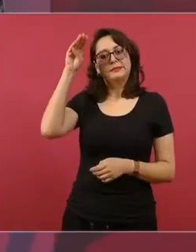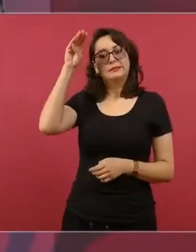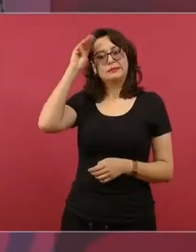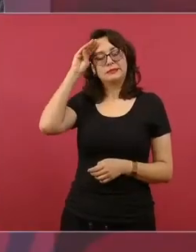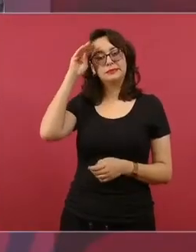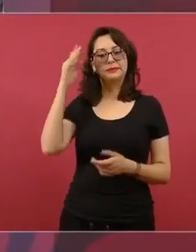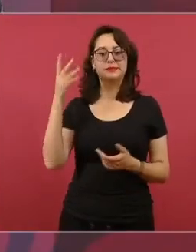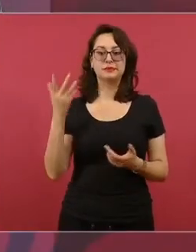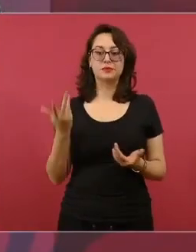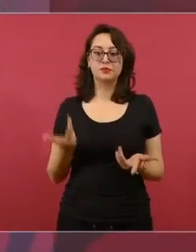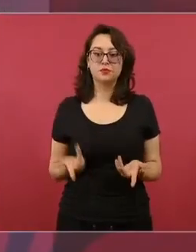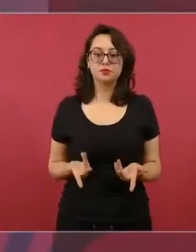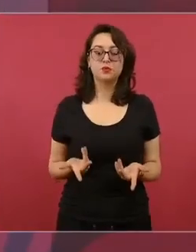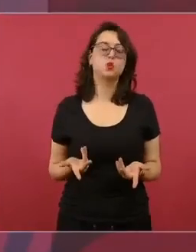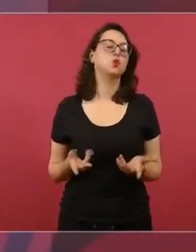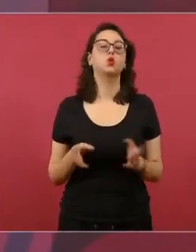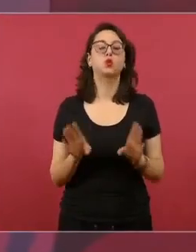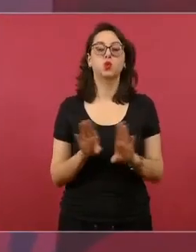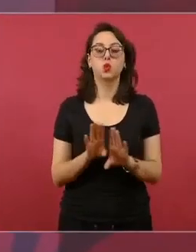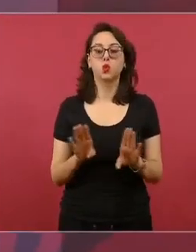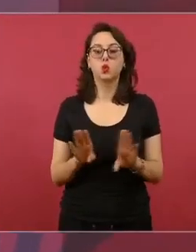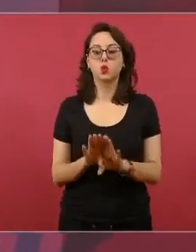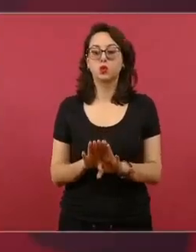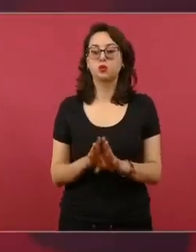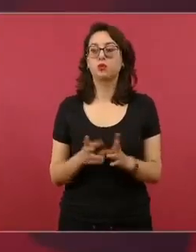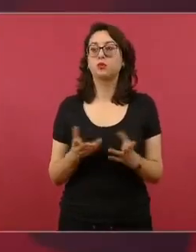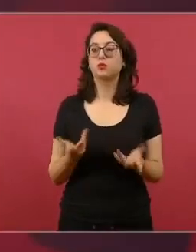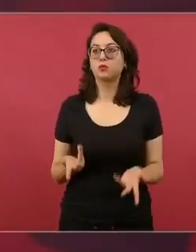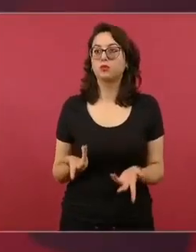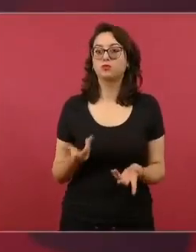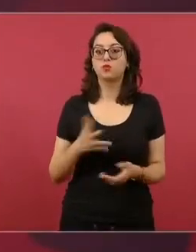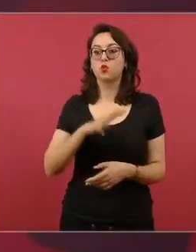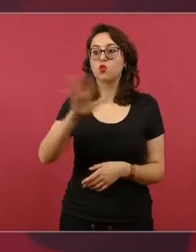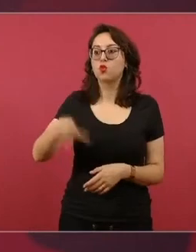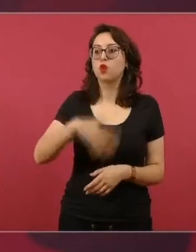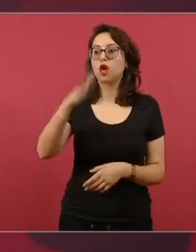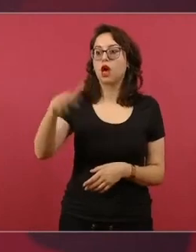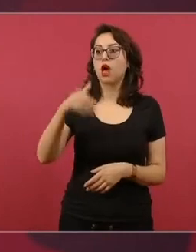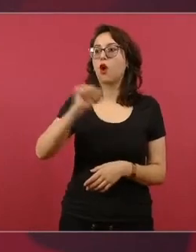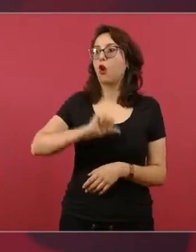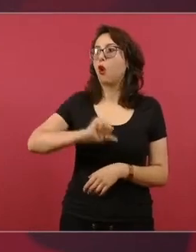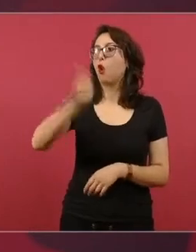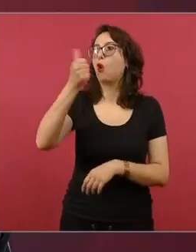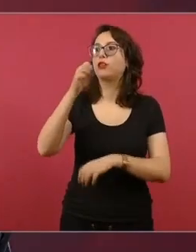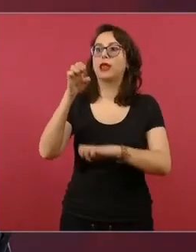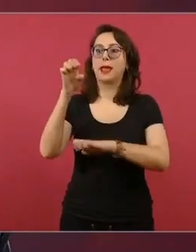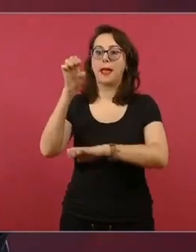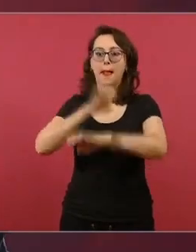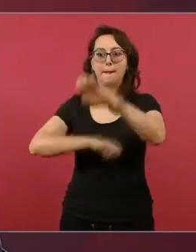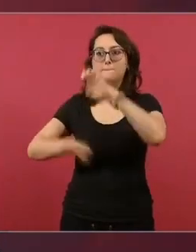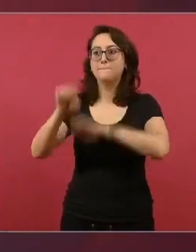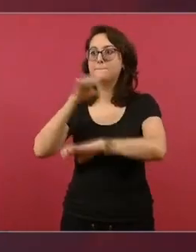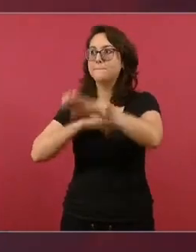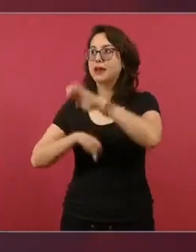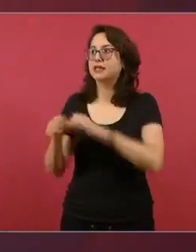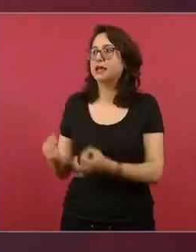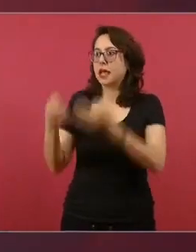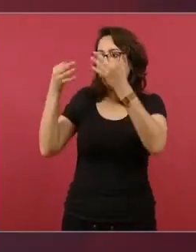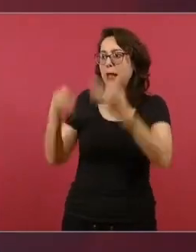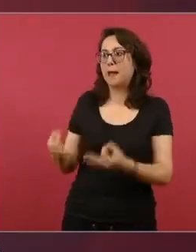empresas, inversionistas serios, responsables, porque no todos los empresarios